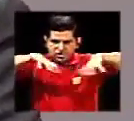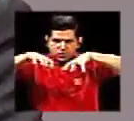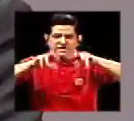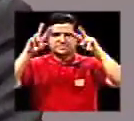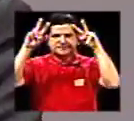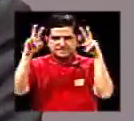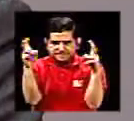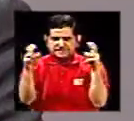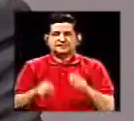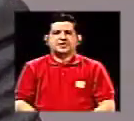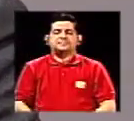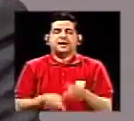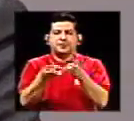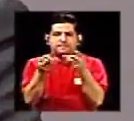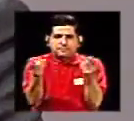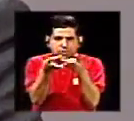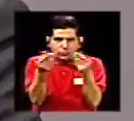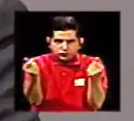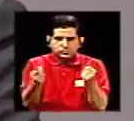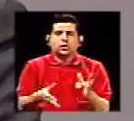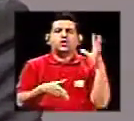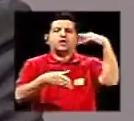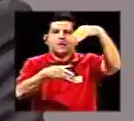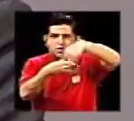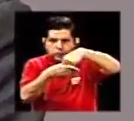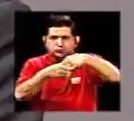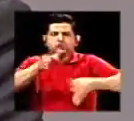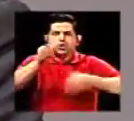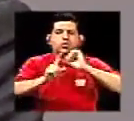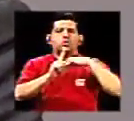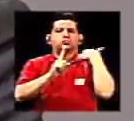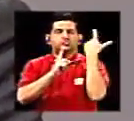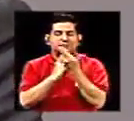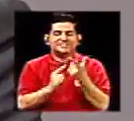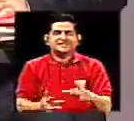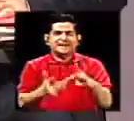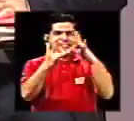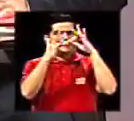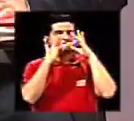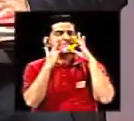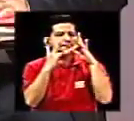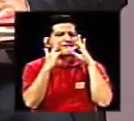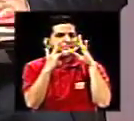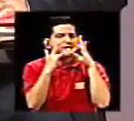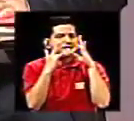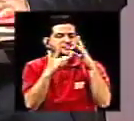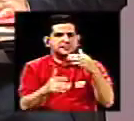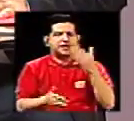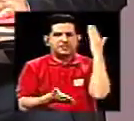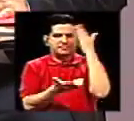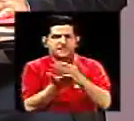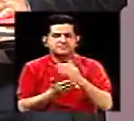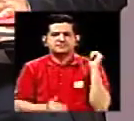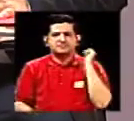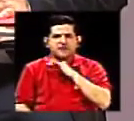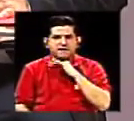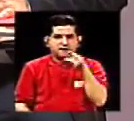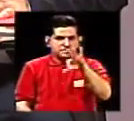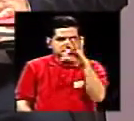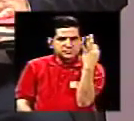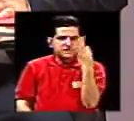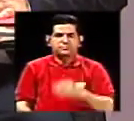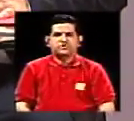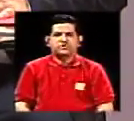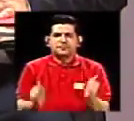que, como te digo, busca la productividad, la inclusividad, la justicia social y sobre todo para el detener la corrupción. En ese sentido,